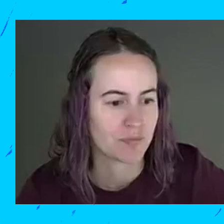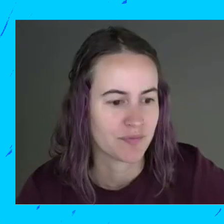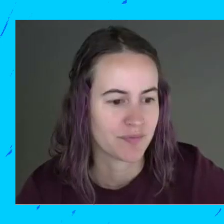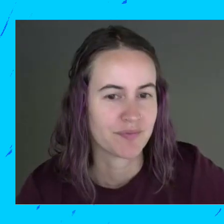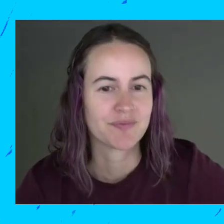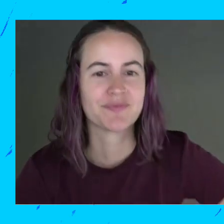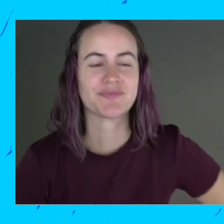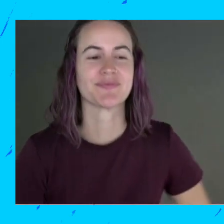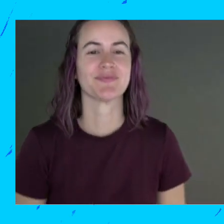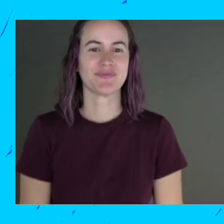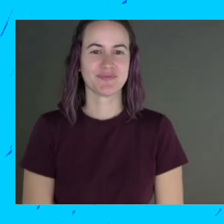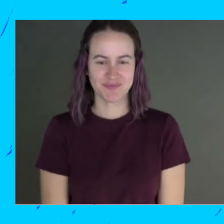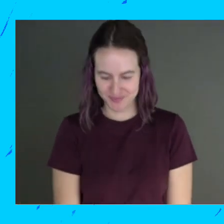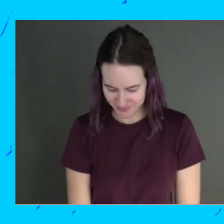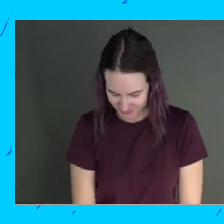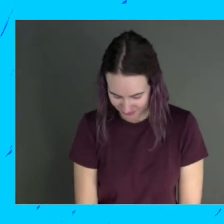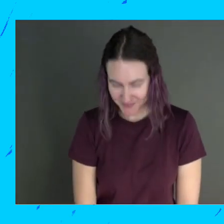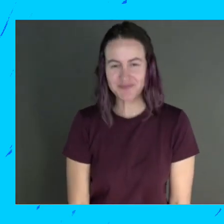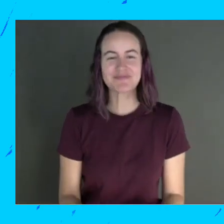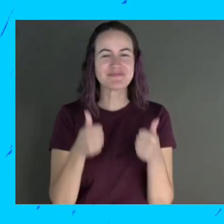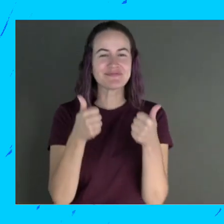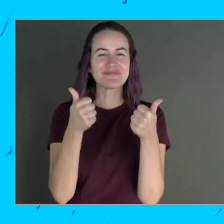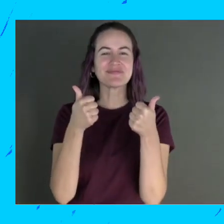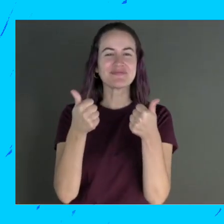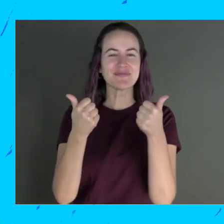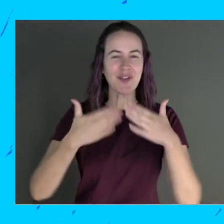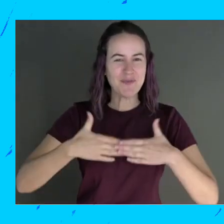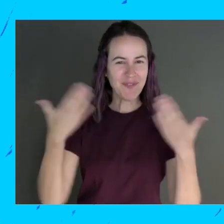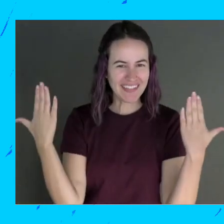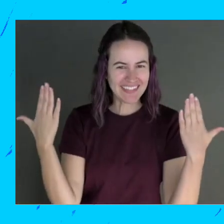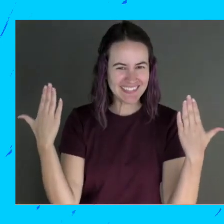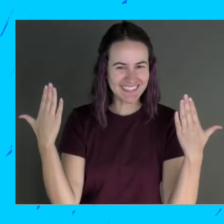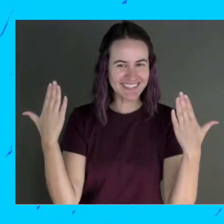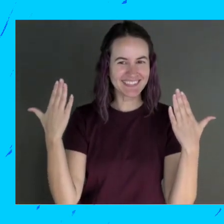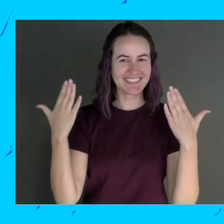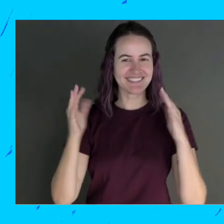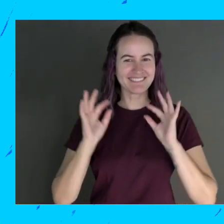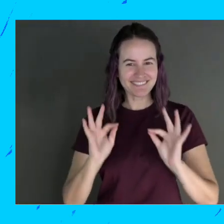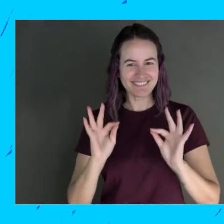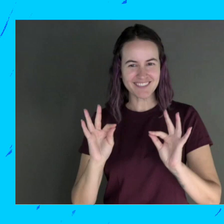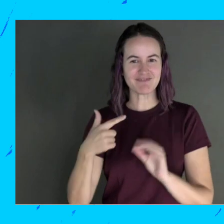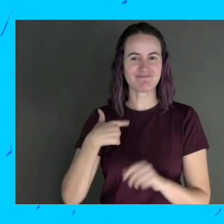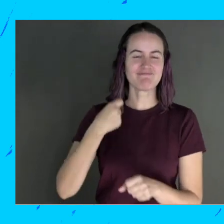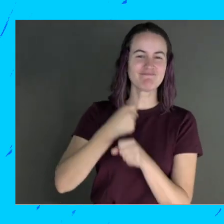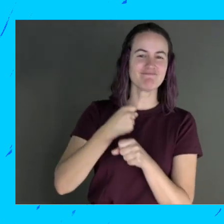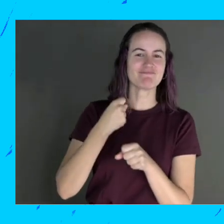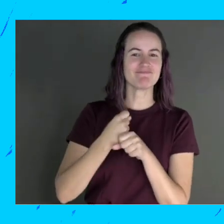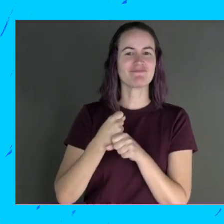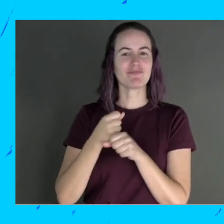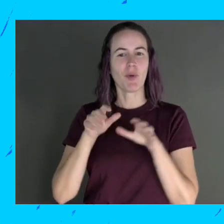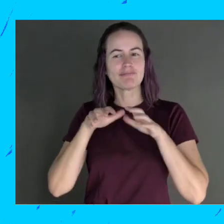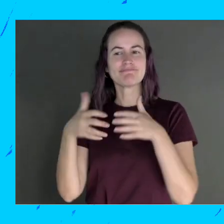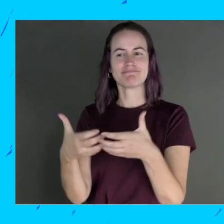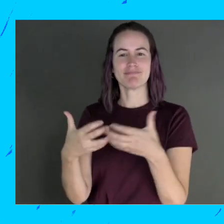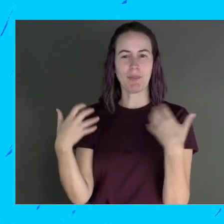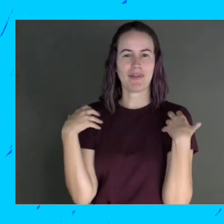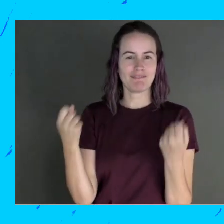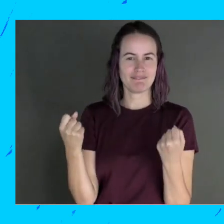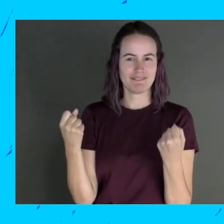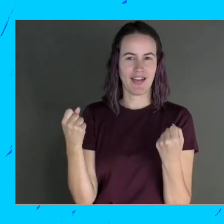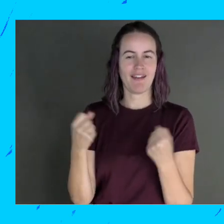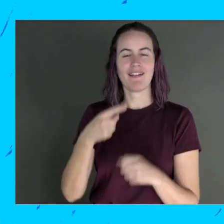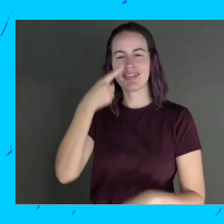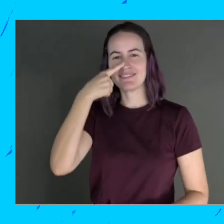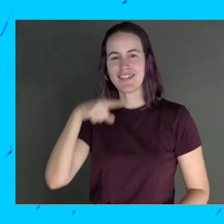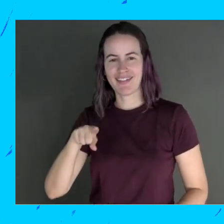buenos días, señores y señoras. Yo soy doctor Bonsu, que también trabajo, soy también director general